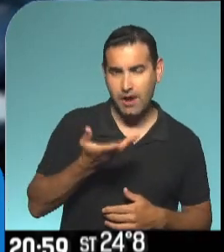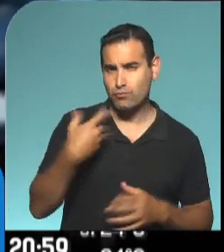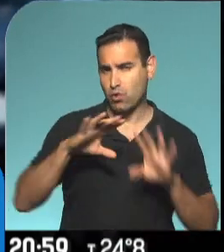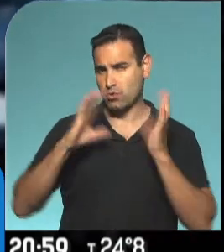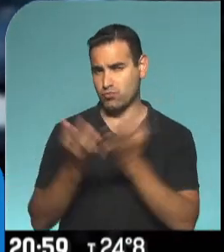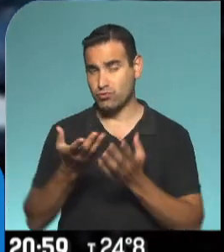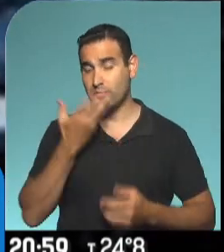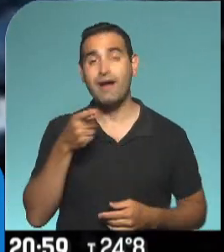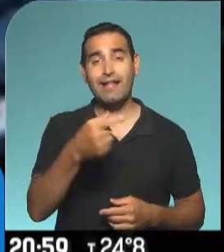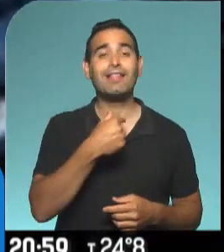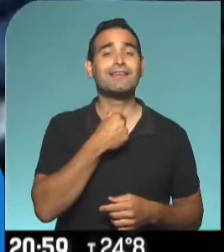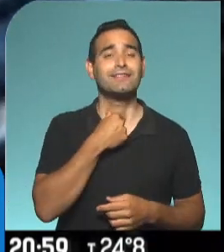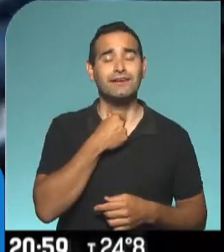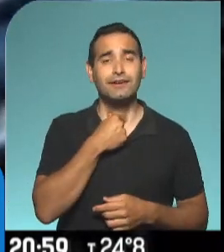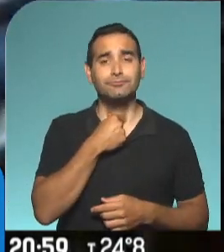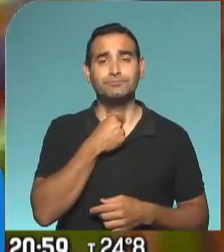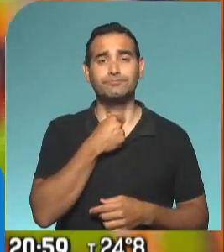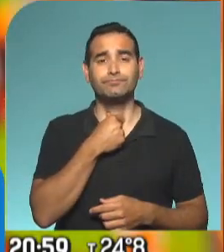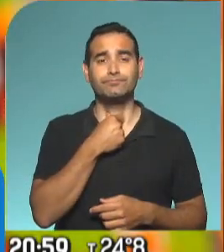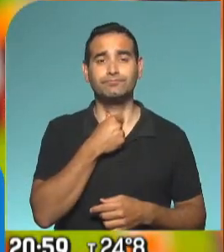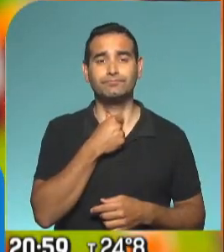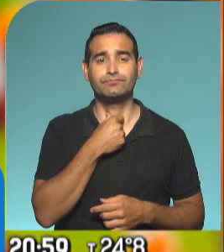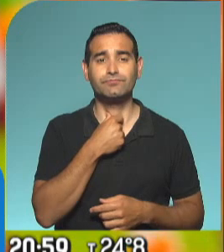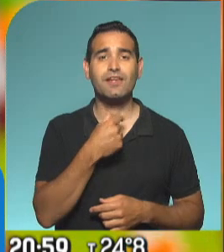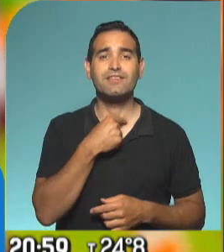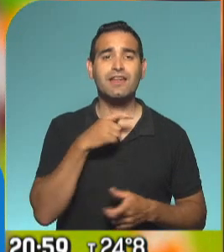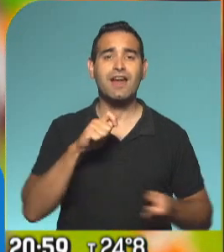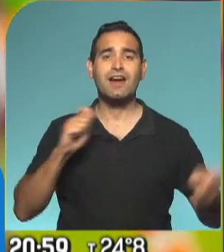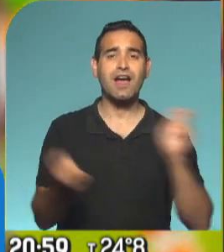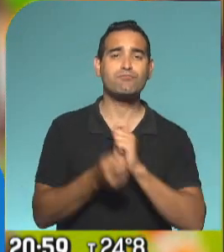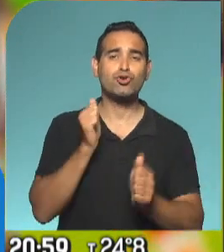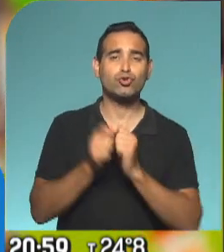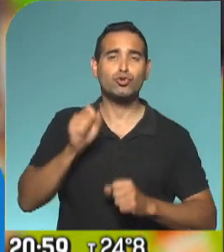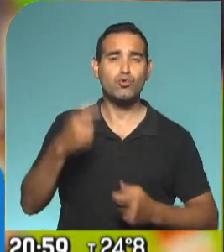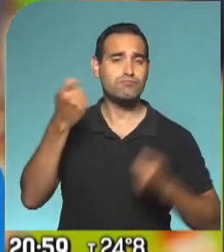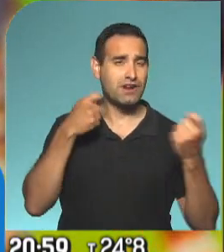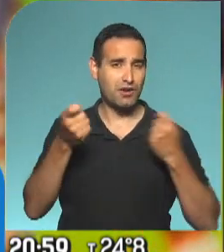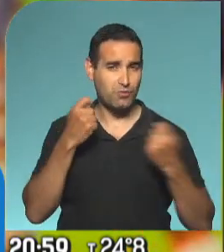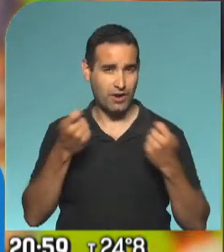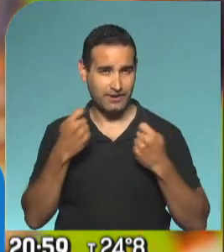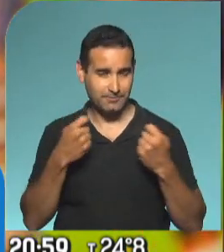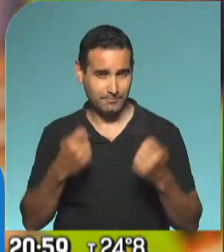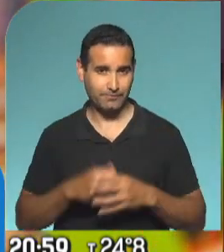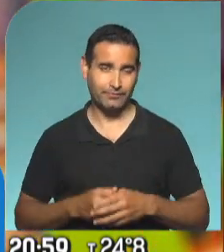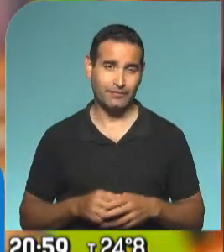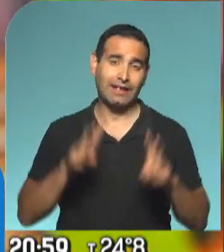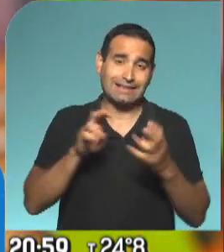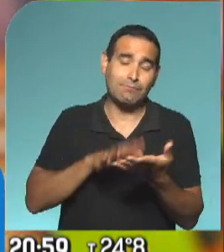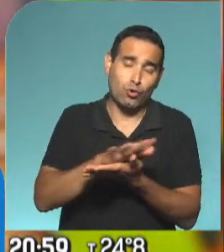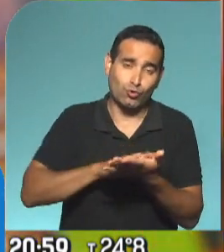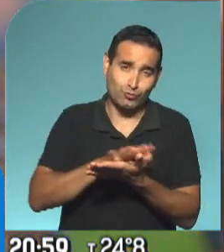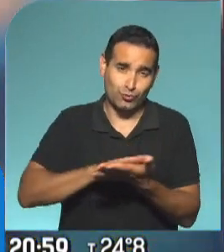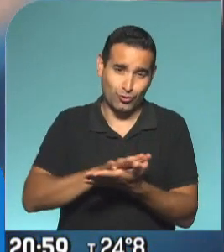mundo. Bueno, él quiere, digamos, tratar de cambiar la historia de Paraguay respecto de la, de lo que es la